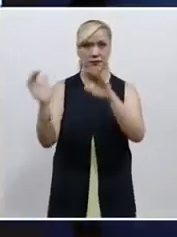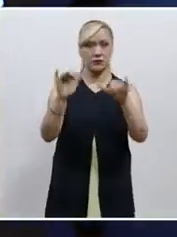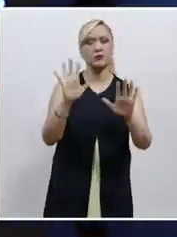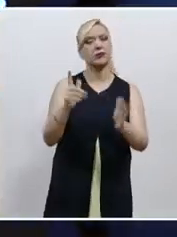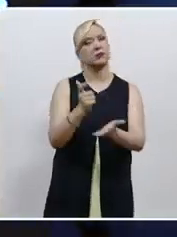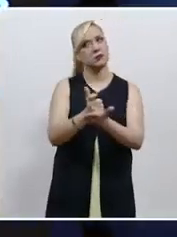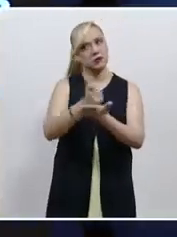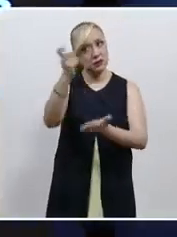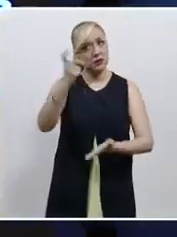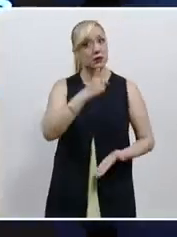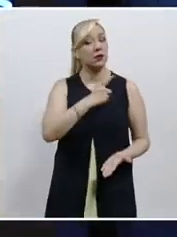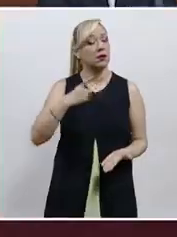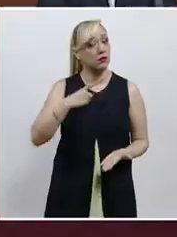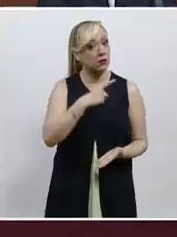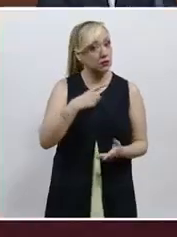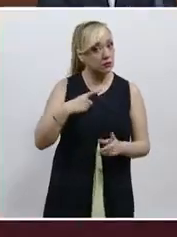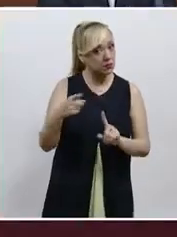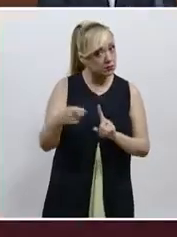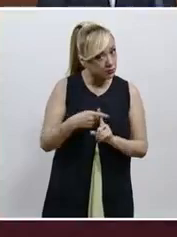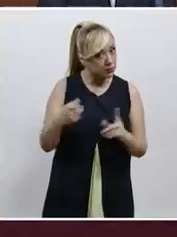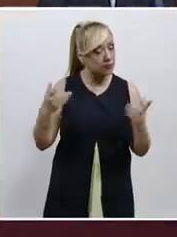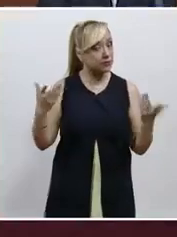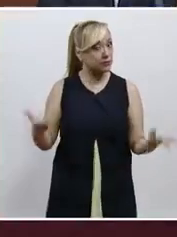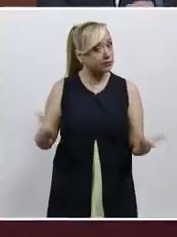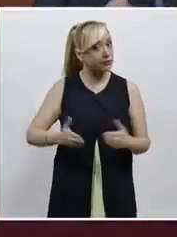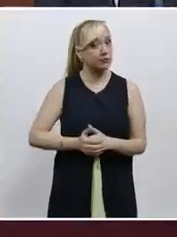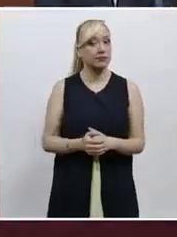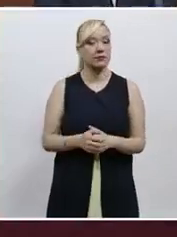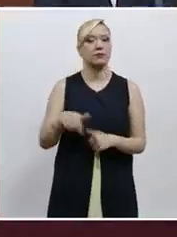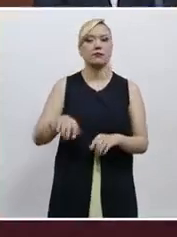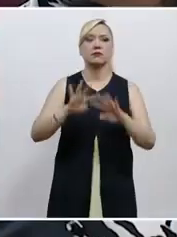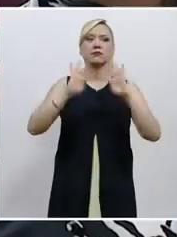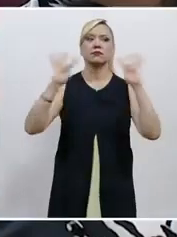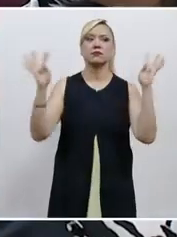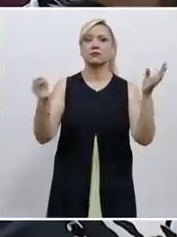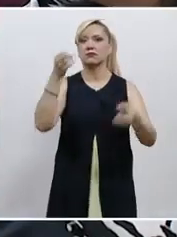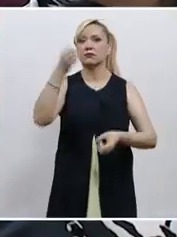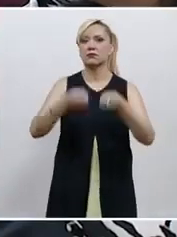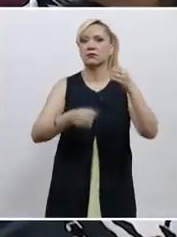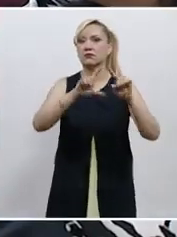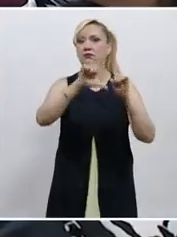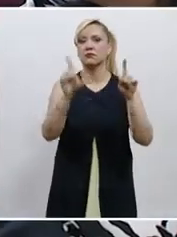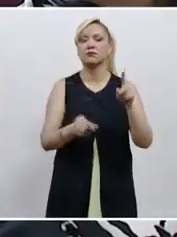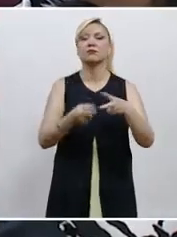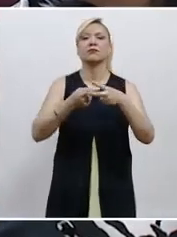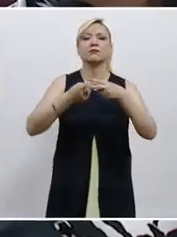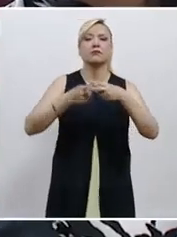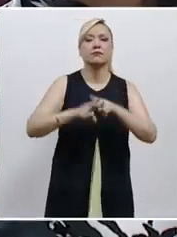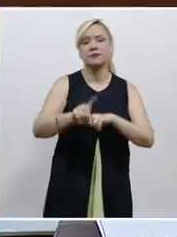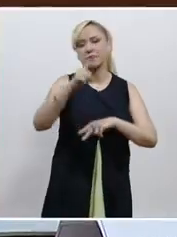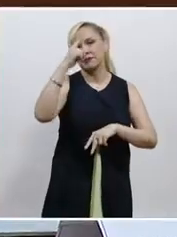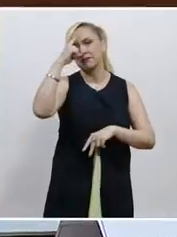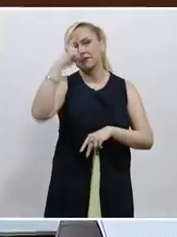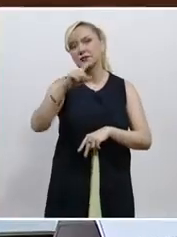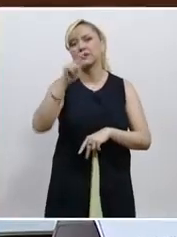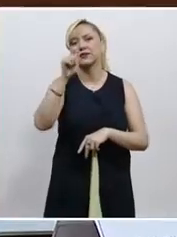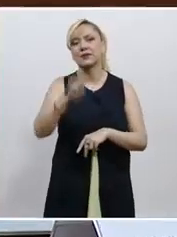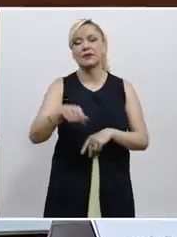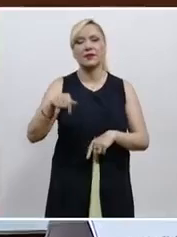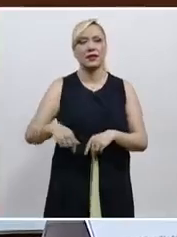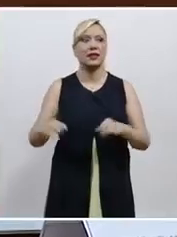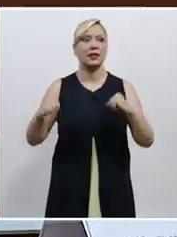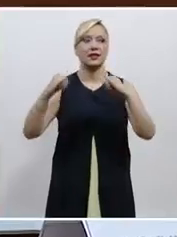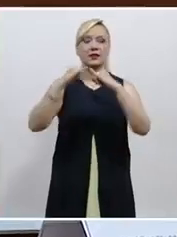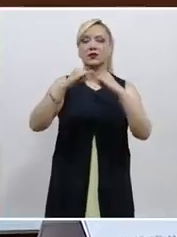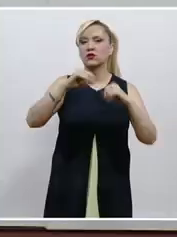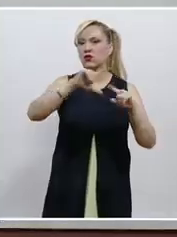sus deudas. El Consejo de la Judicatura Federal inició la segunda jornada concursal a través del Instituto